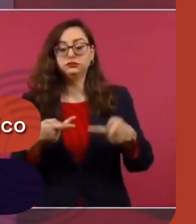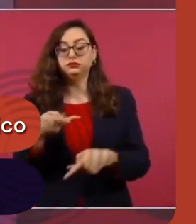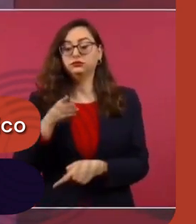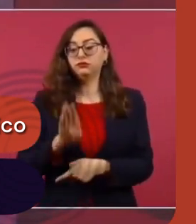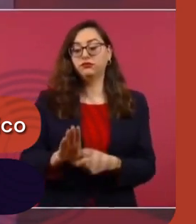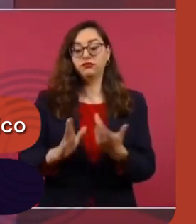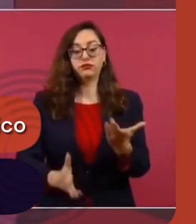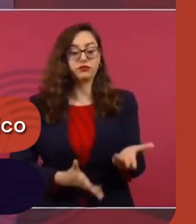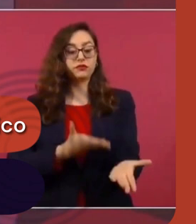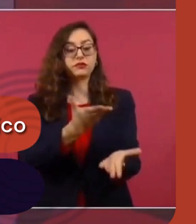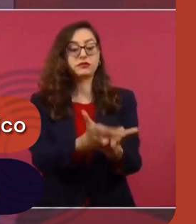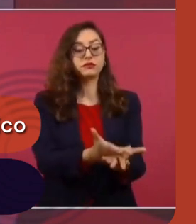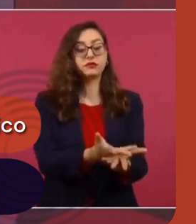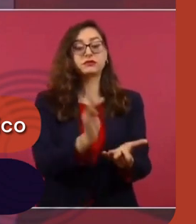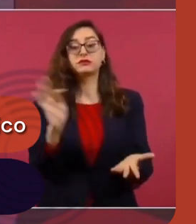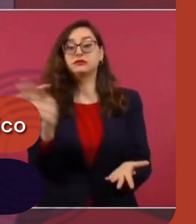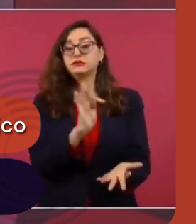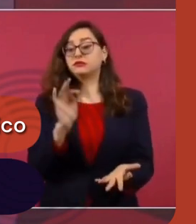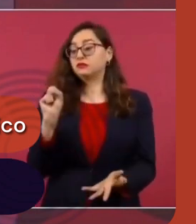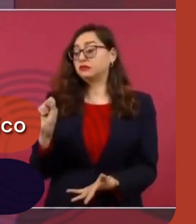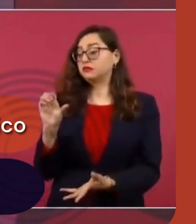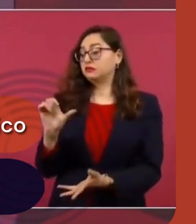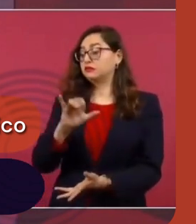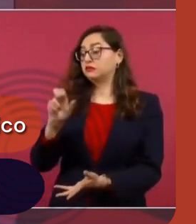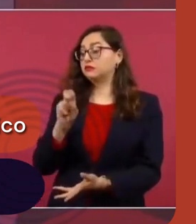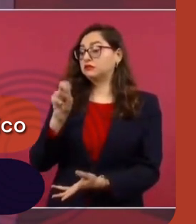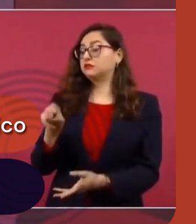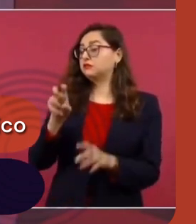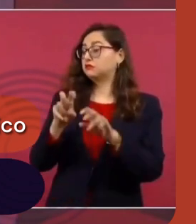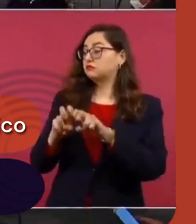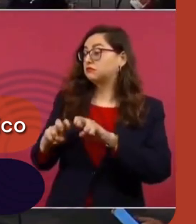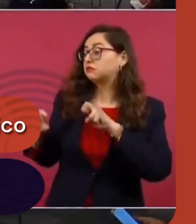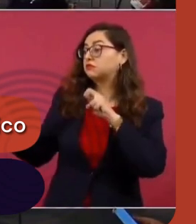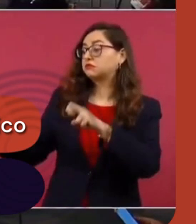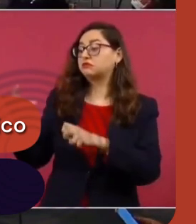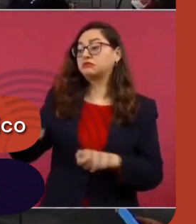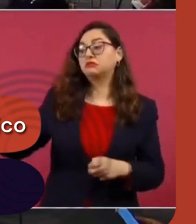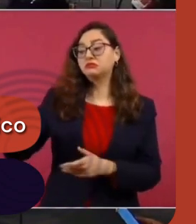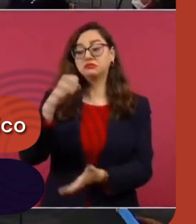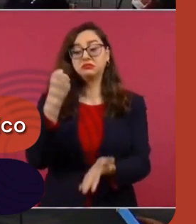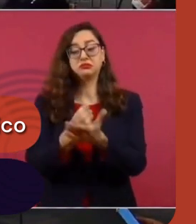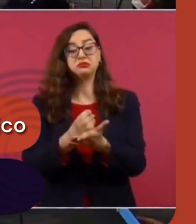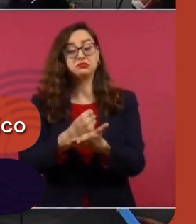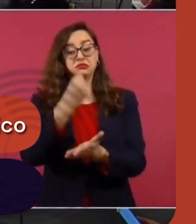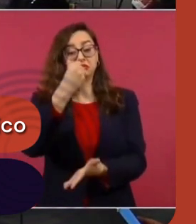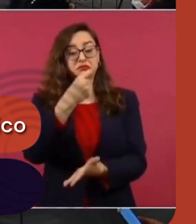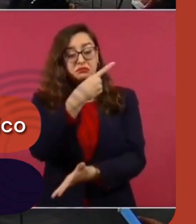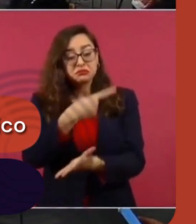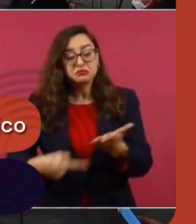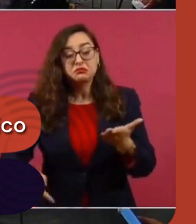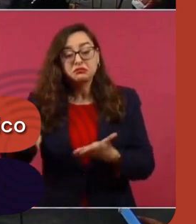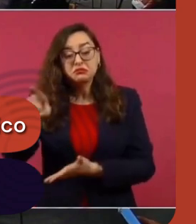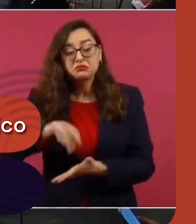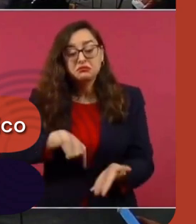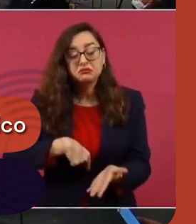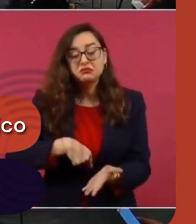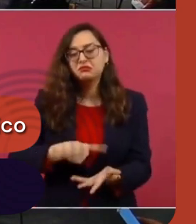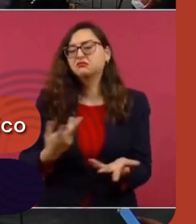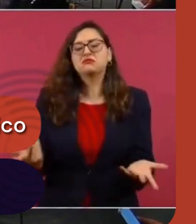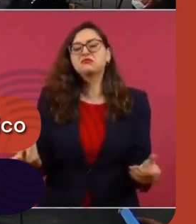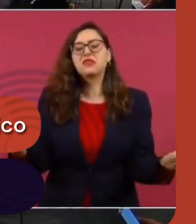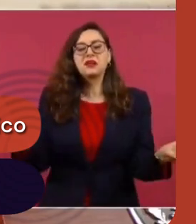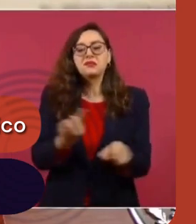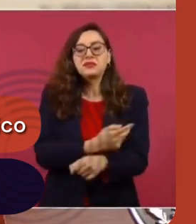rechazara la ley electoral, y que la verdad, no pasaría nada.